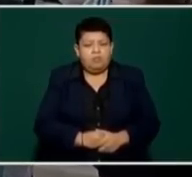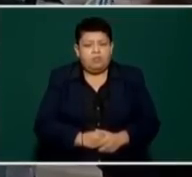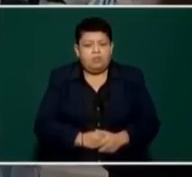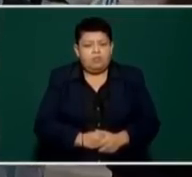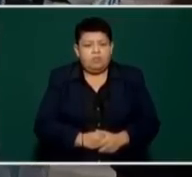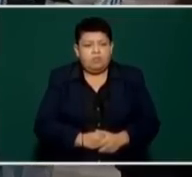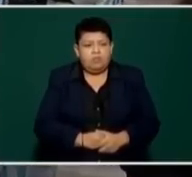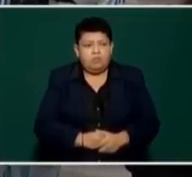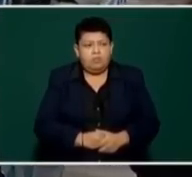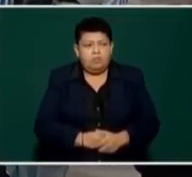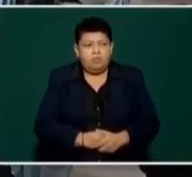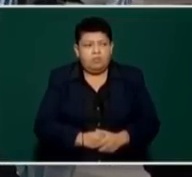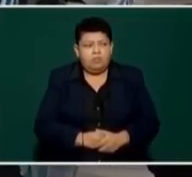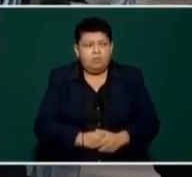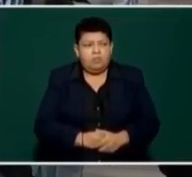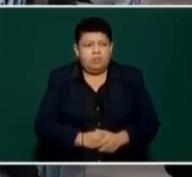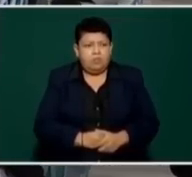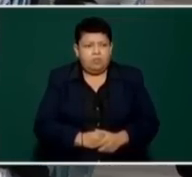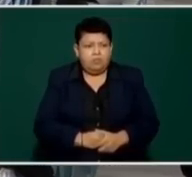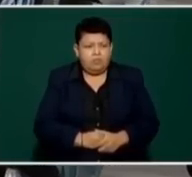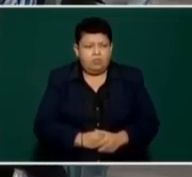Perdón, no le escuché.